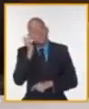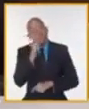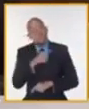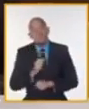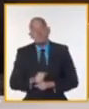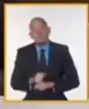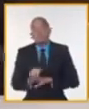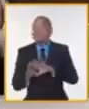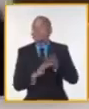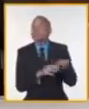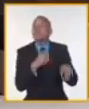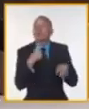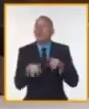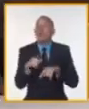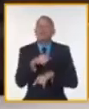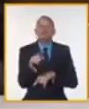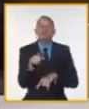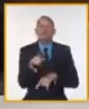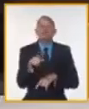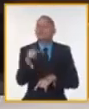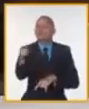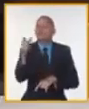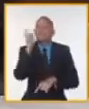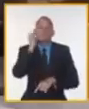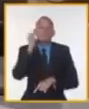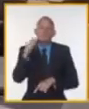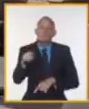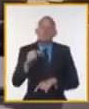otro compañero o compañera? Inés María.